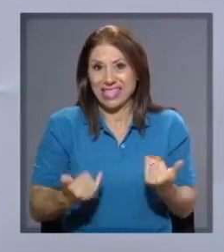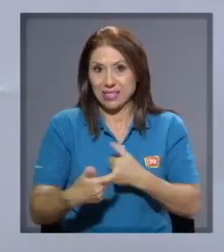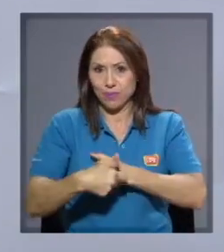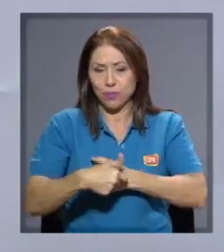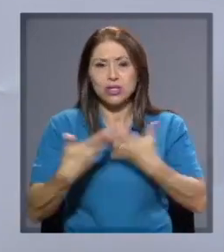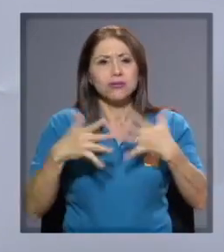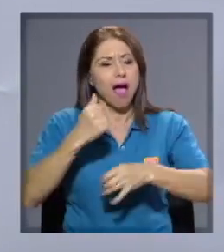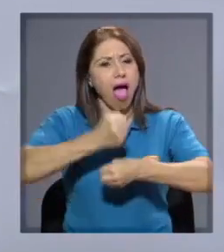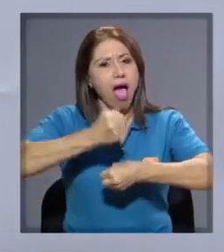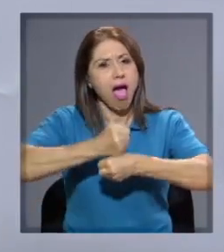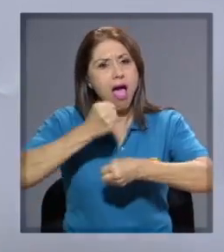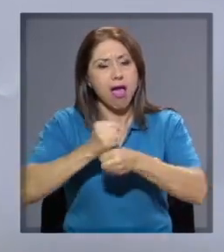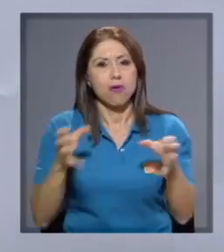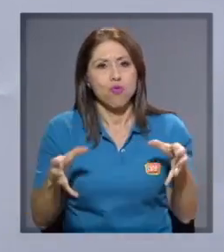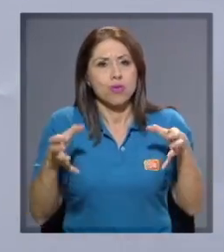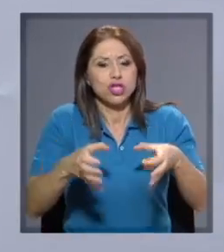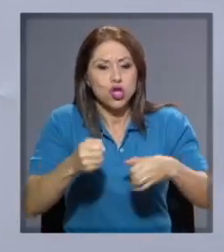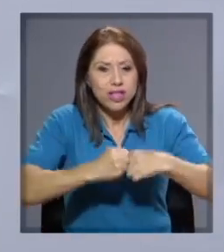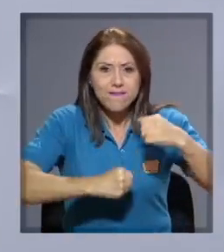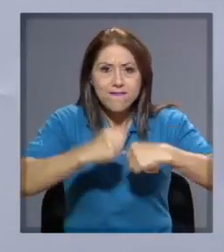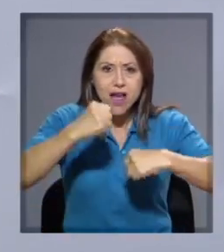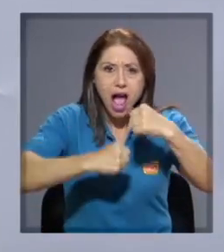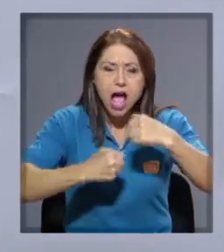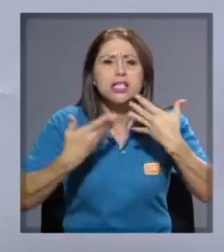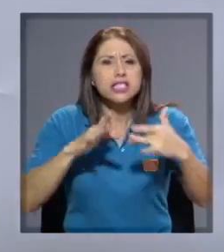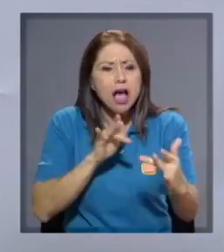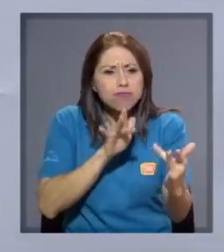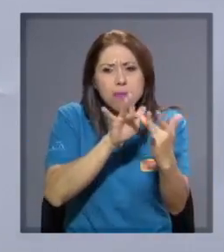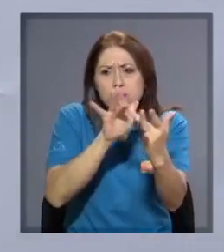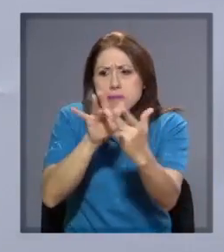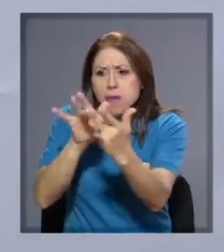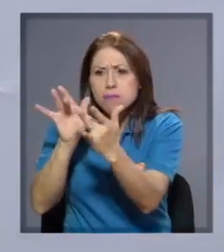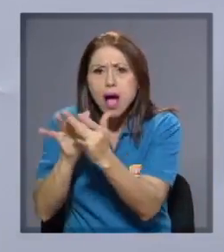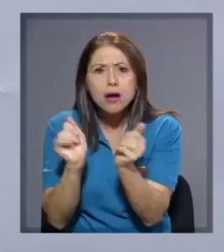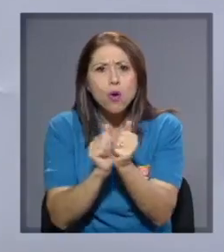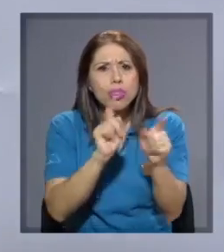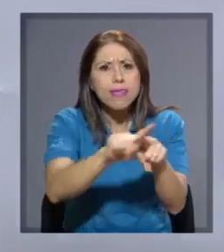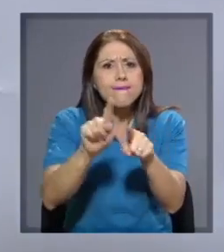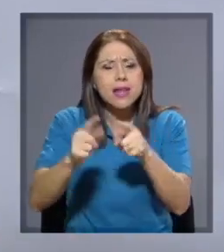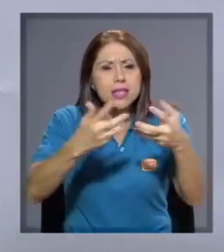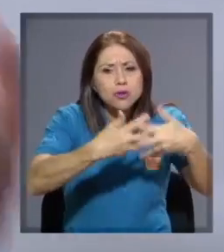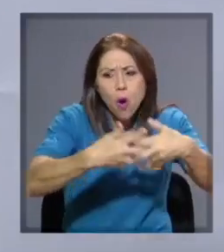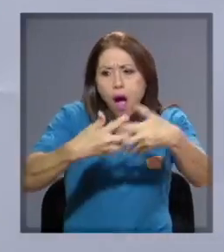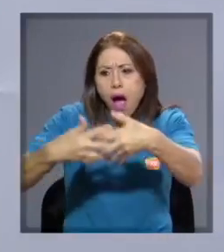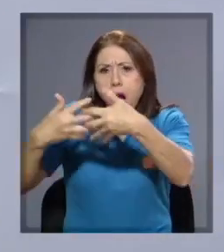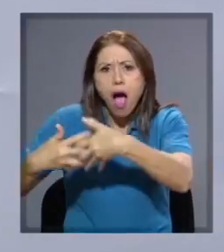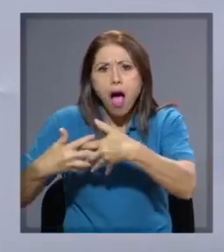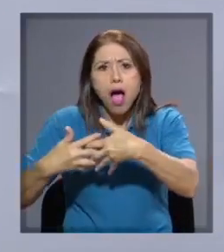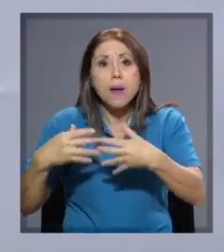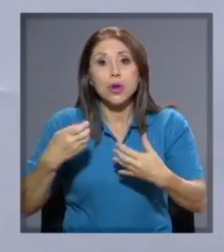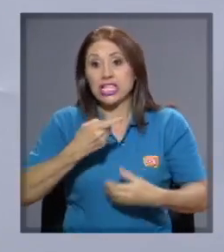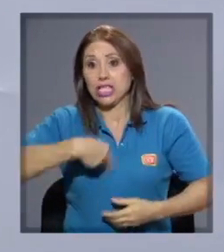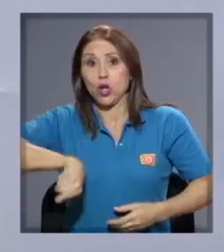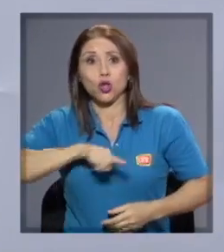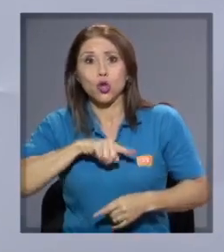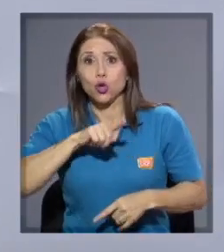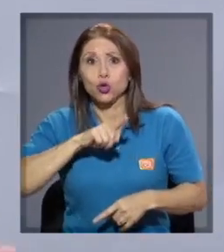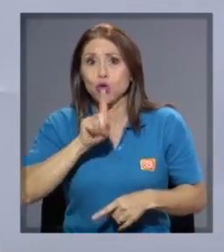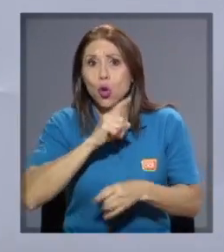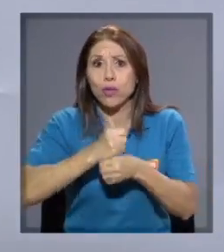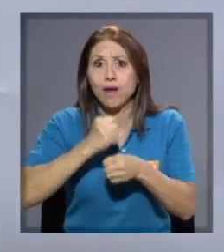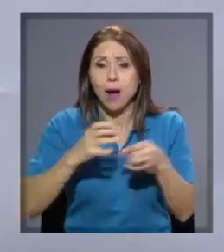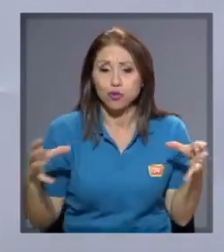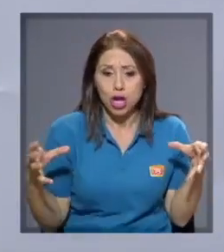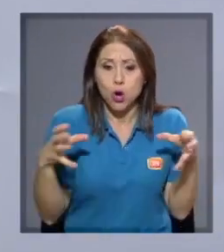seguido trabajando de la comisión de infraestructura se ha seguido articulando con los diferentes operadores con las diferentes cámaras porque si no lo hacemos en conjunto no lo podemos hacer